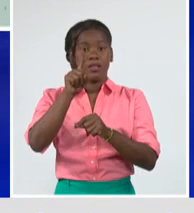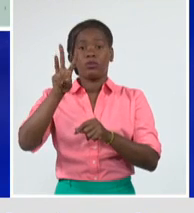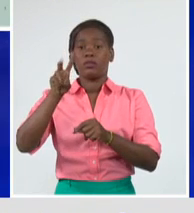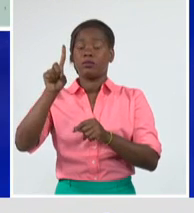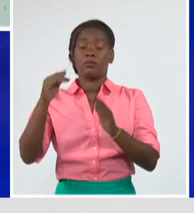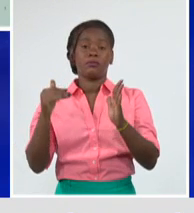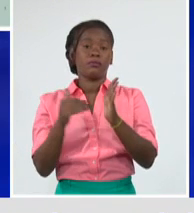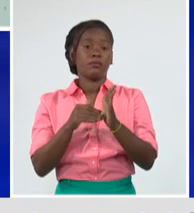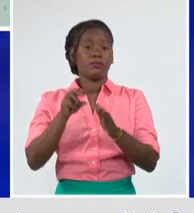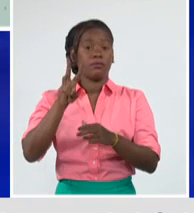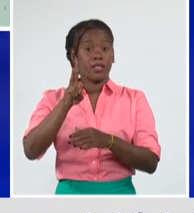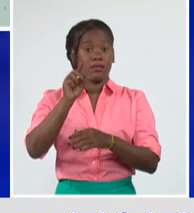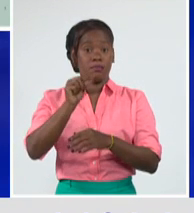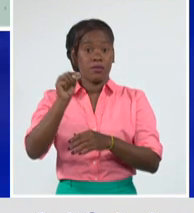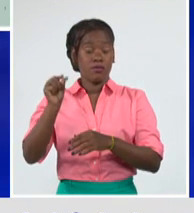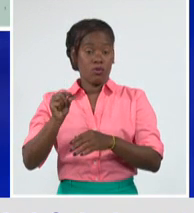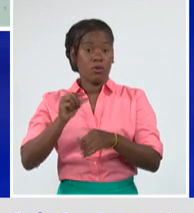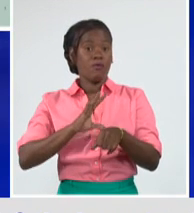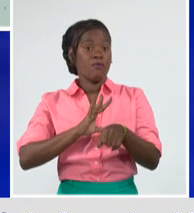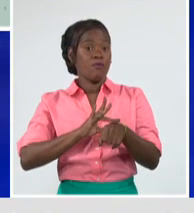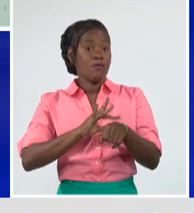131.300 pacientes, que el